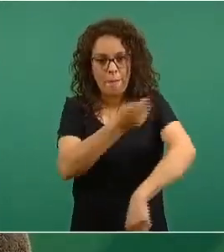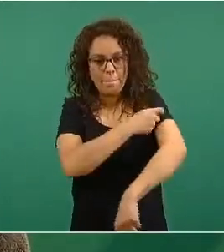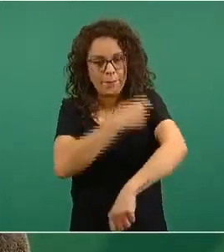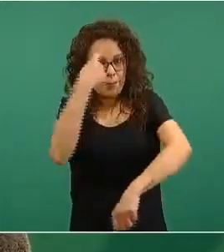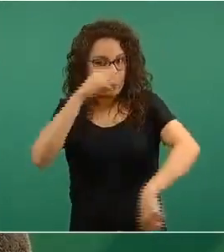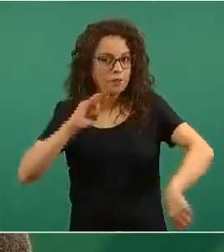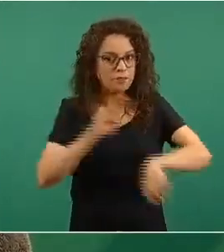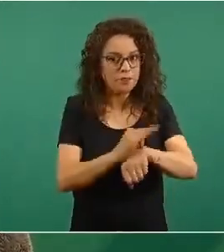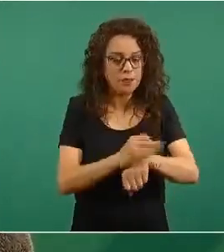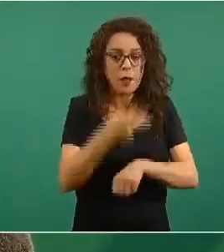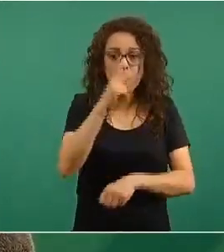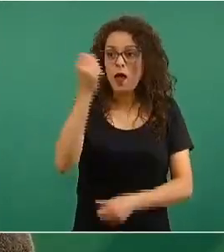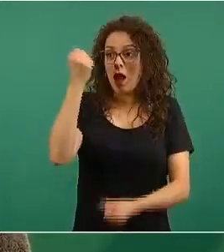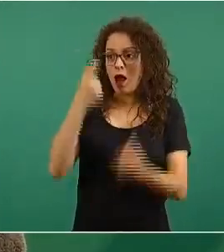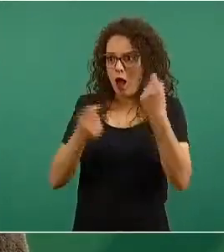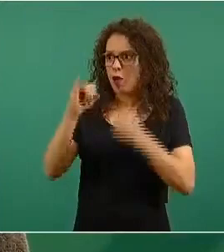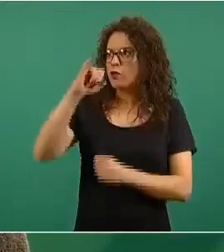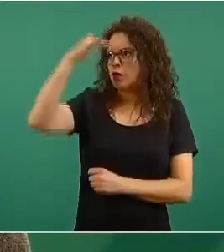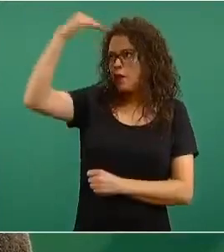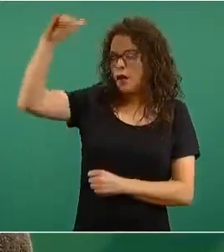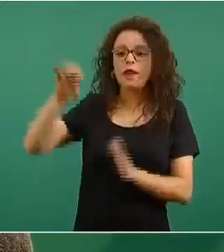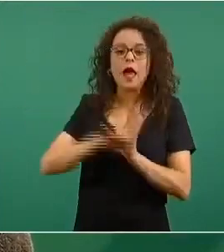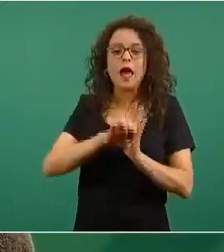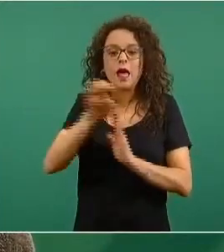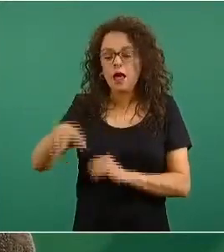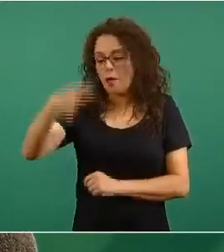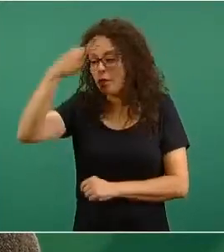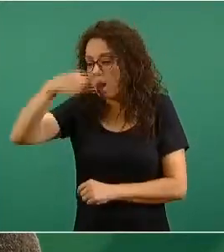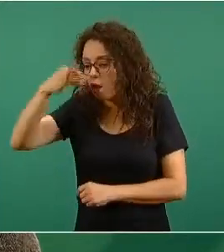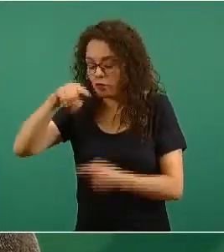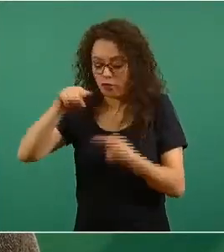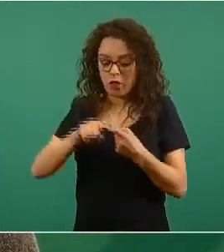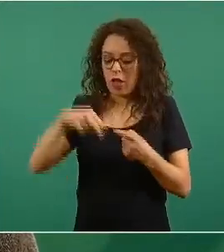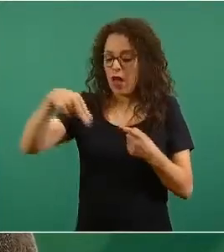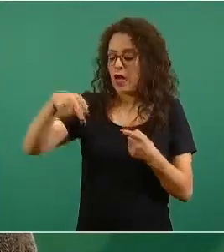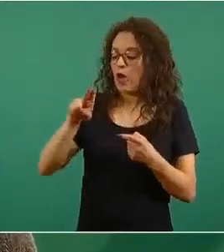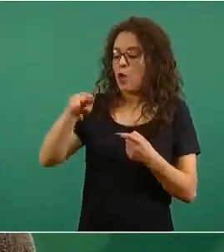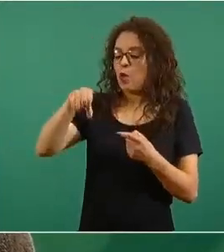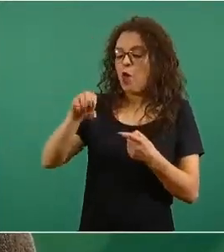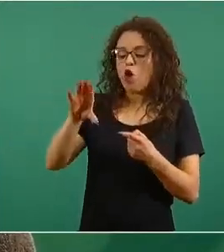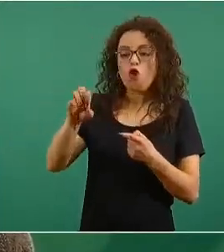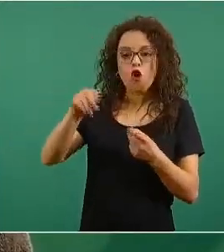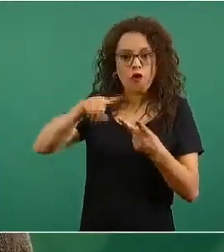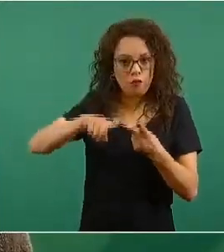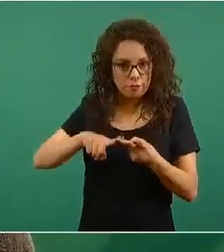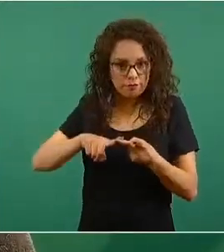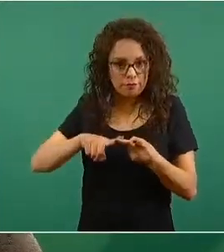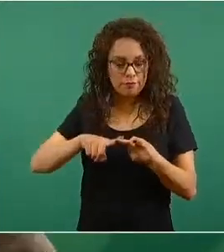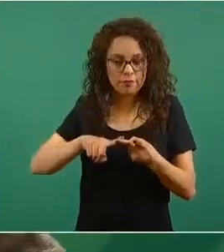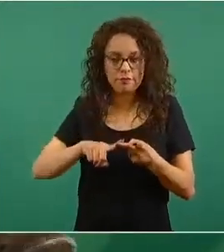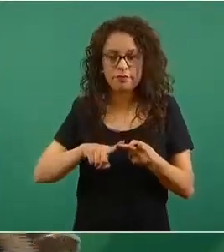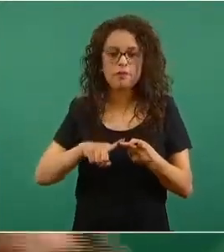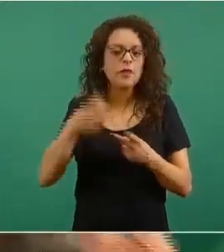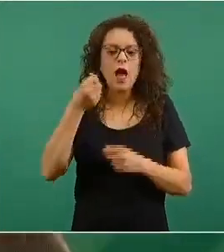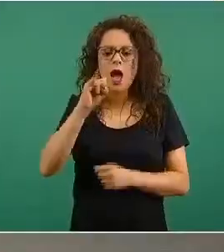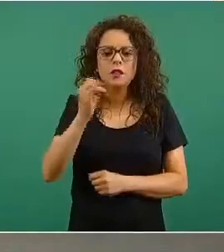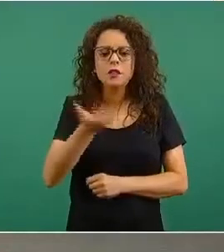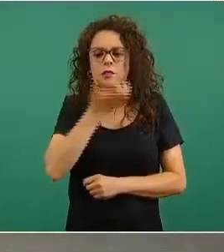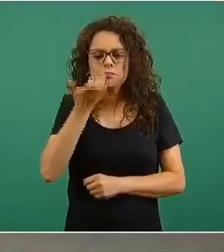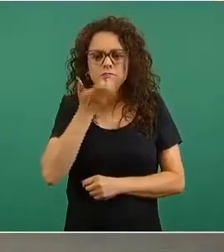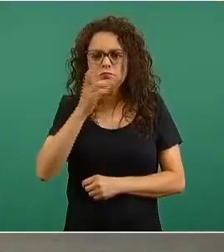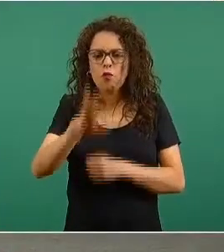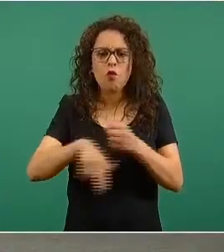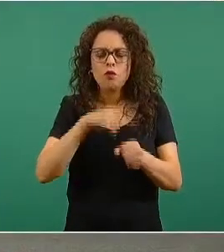se usan en la edad adulta, como la de influenza, como la de neumococo. Y opera en condiciones rutinarias. Generalmente la